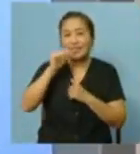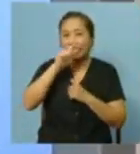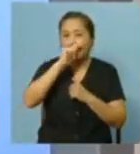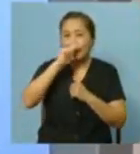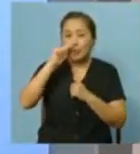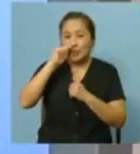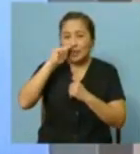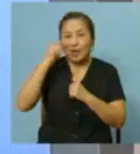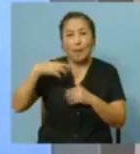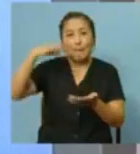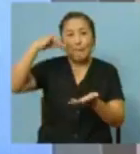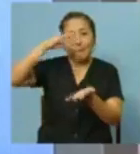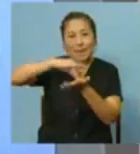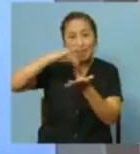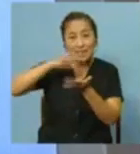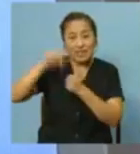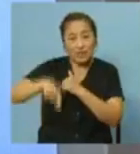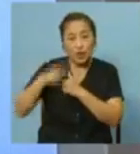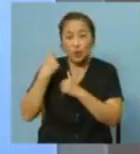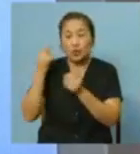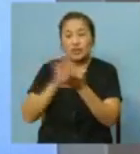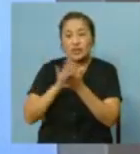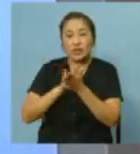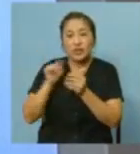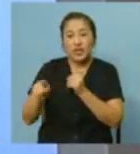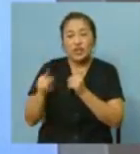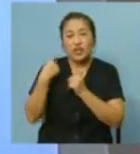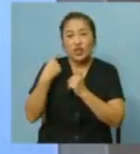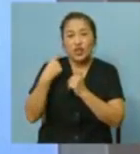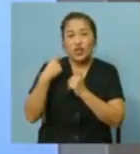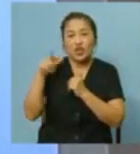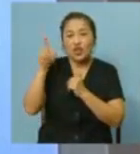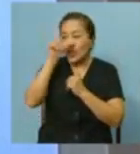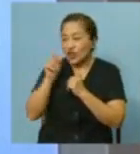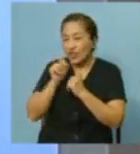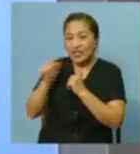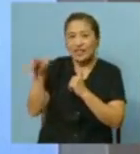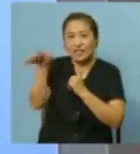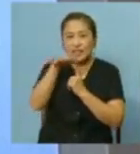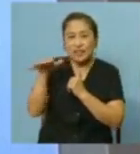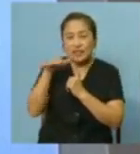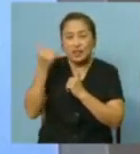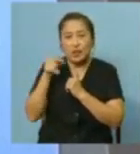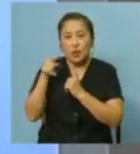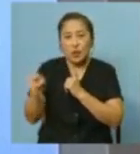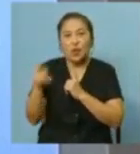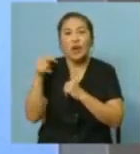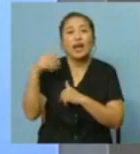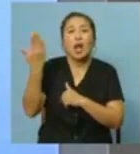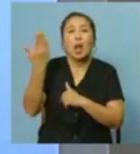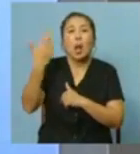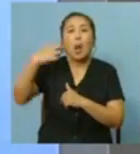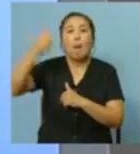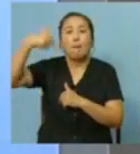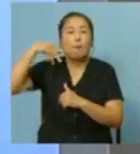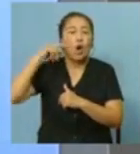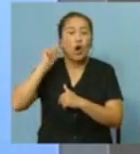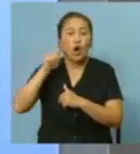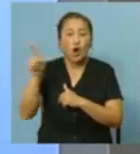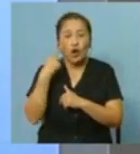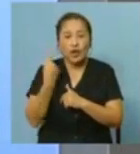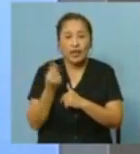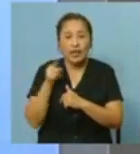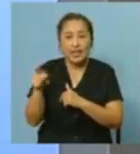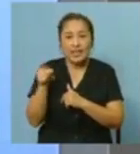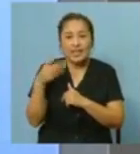perico desea en la situación geográfica es este lugar determinado la finca el pongo lo que me parece